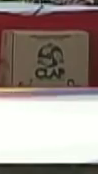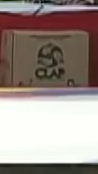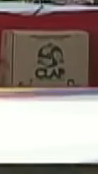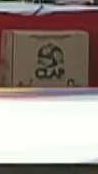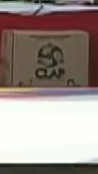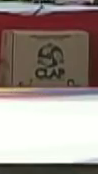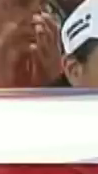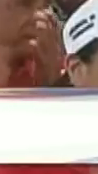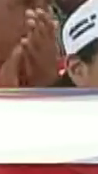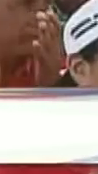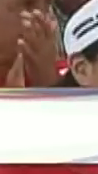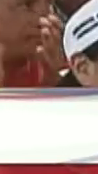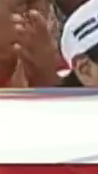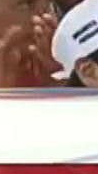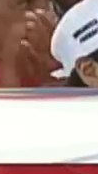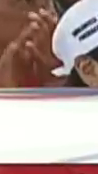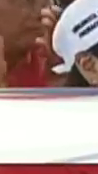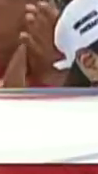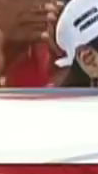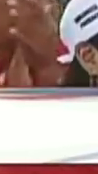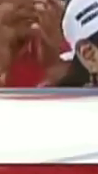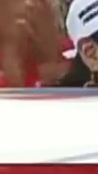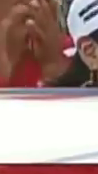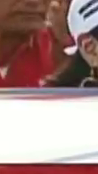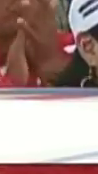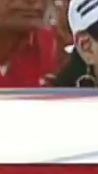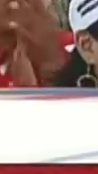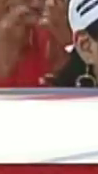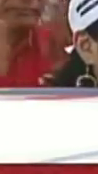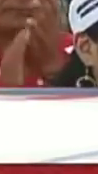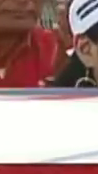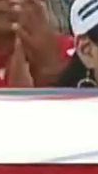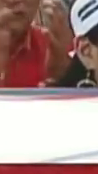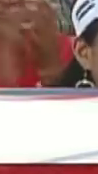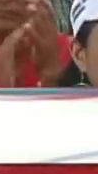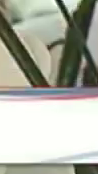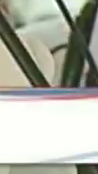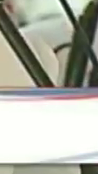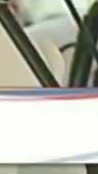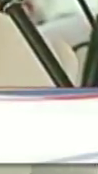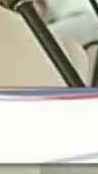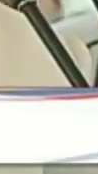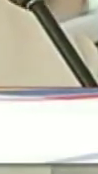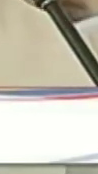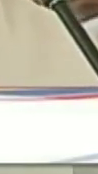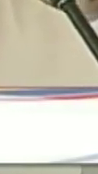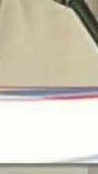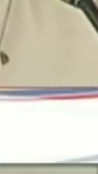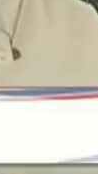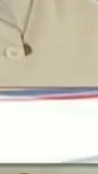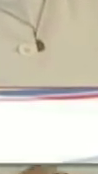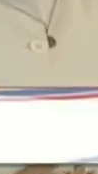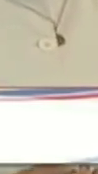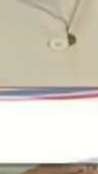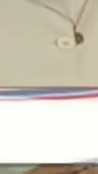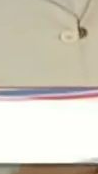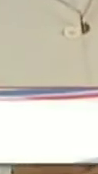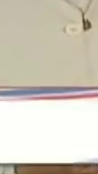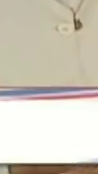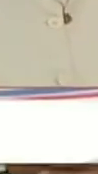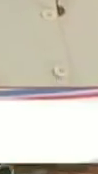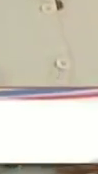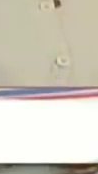muchachas. Azul y Rojas, directora y cuatrista. A Lilibet González, tremenda